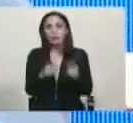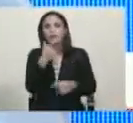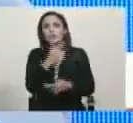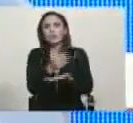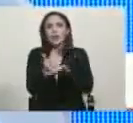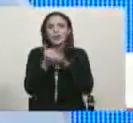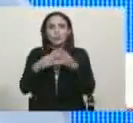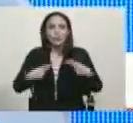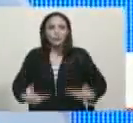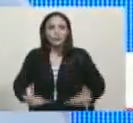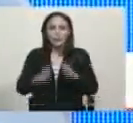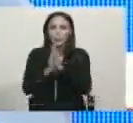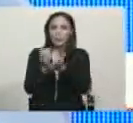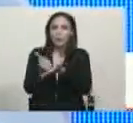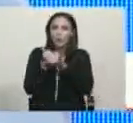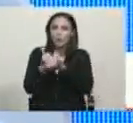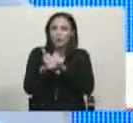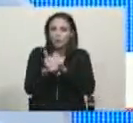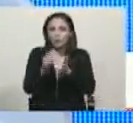humanitaria.